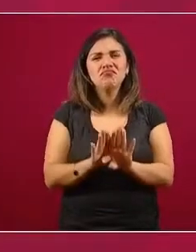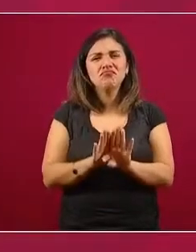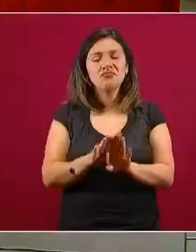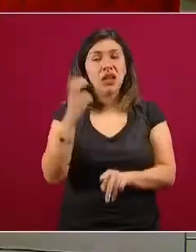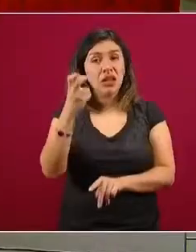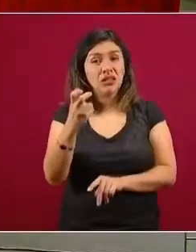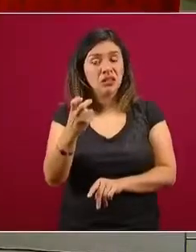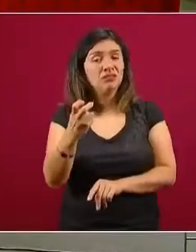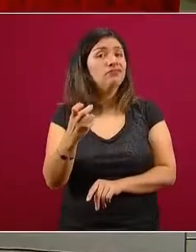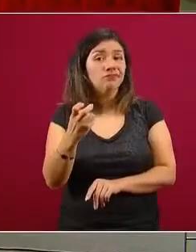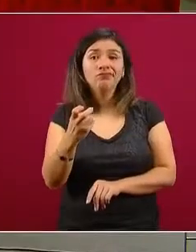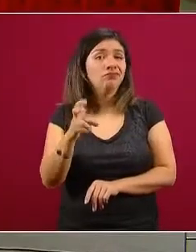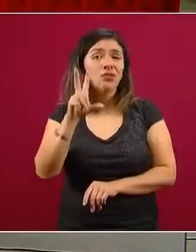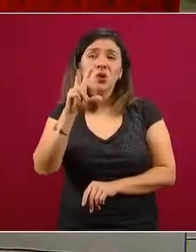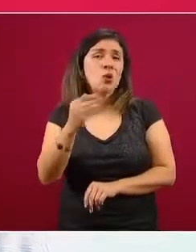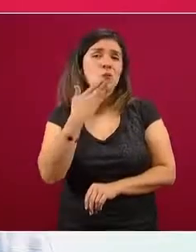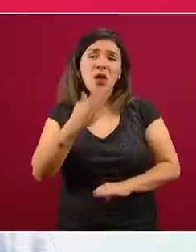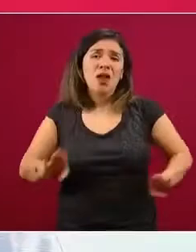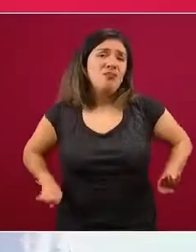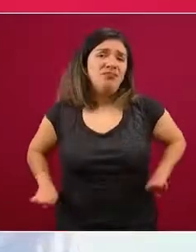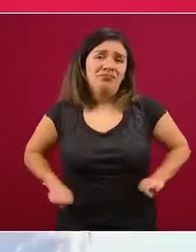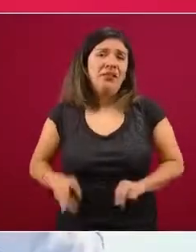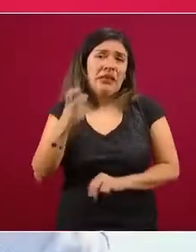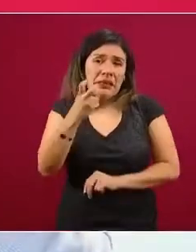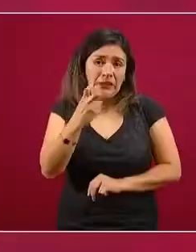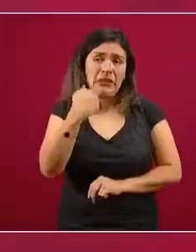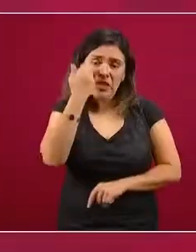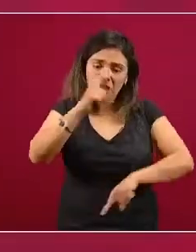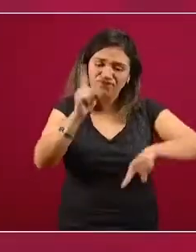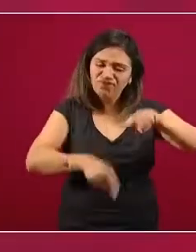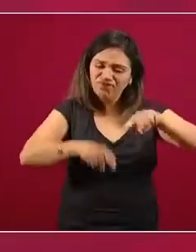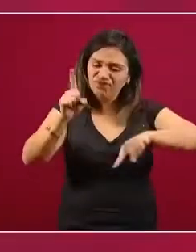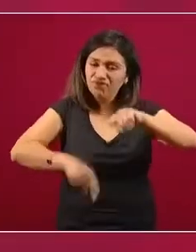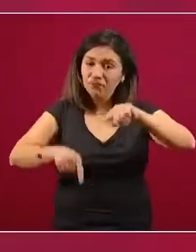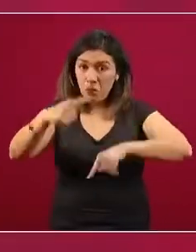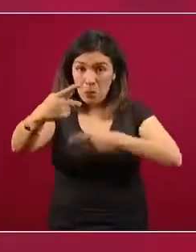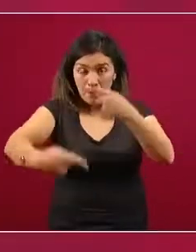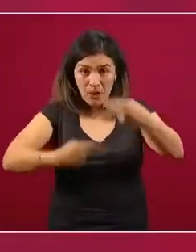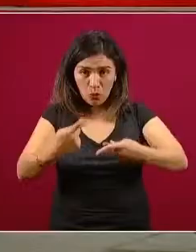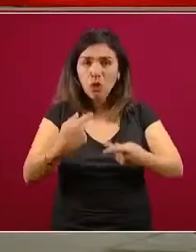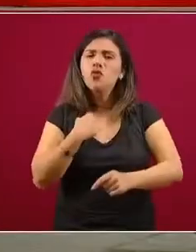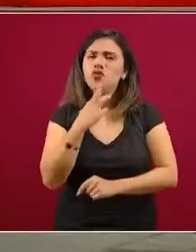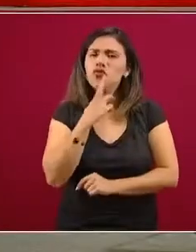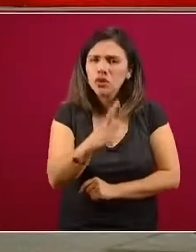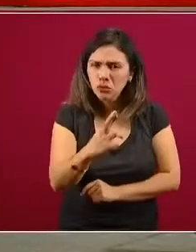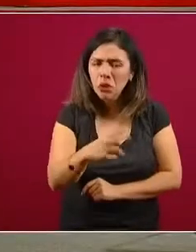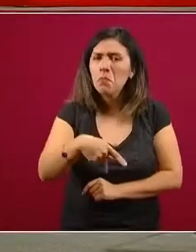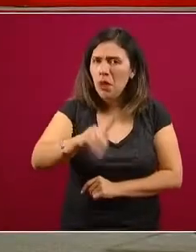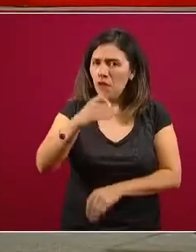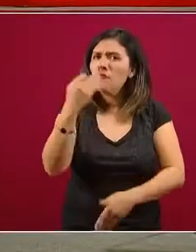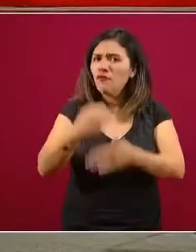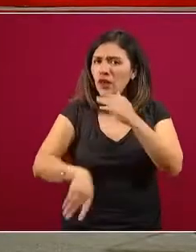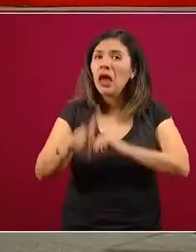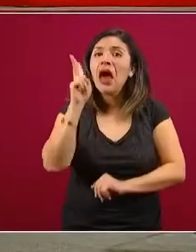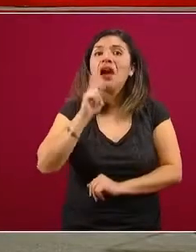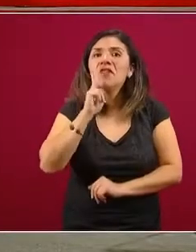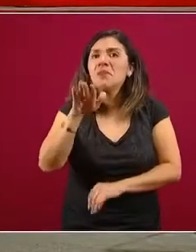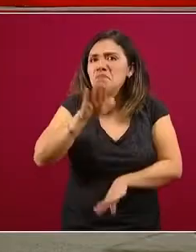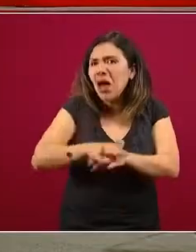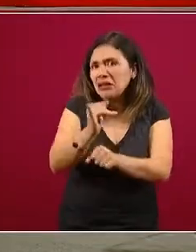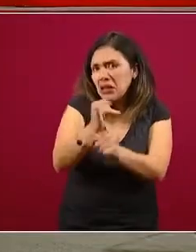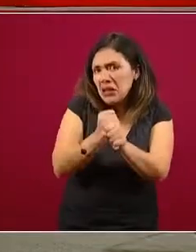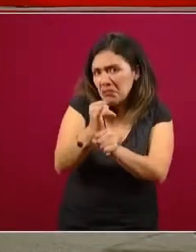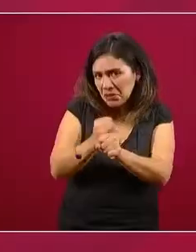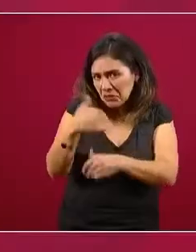resultando muy, muy inconveniente. Entonces, esa es la intención. Para que su pregunta no quede sin responder, pero quedamos al pendiente de las otras